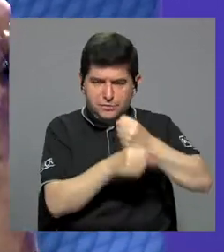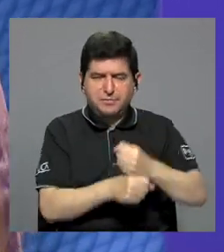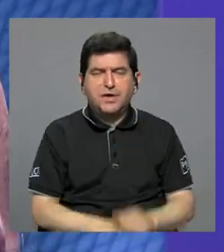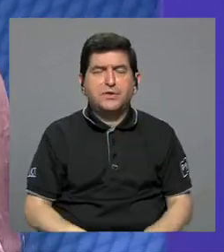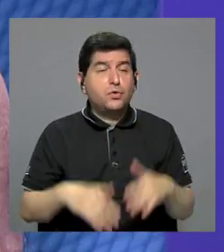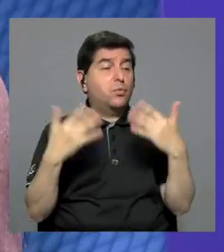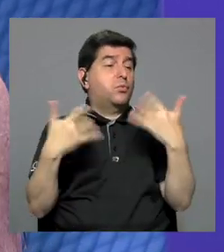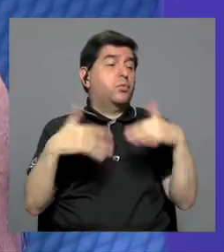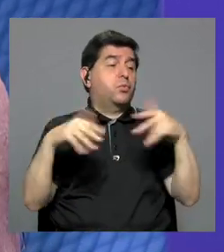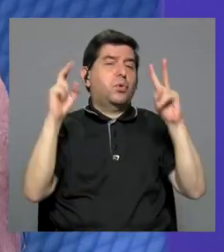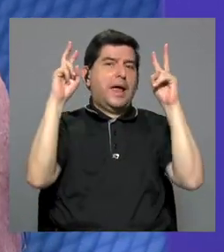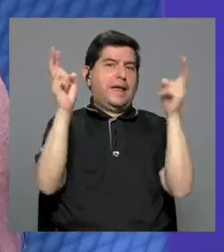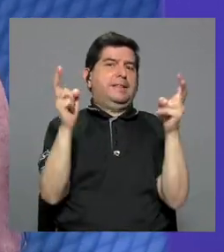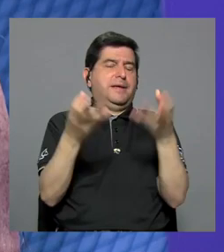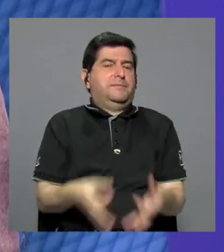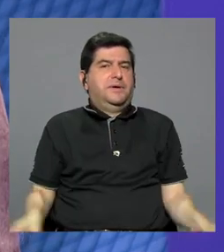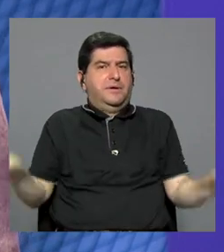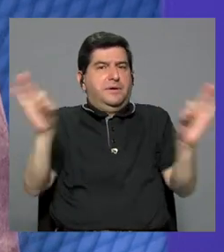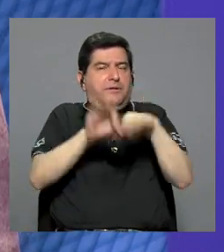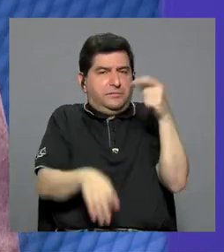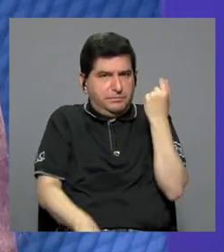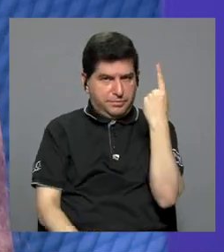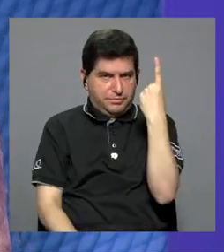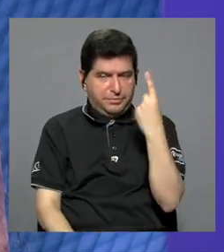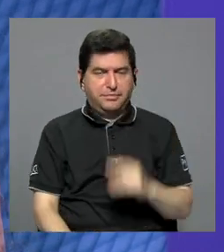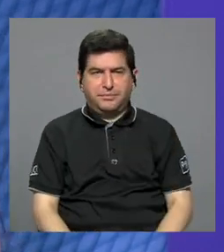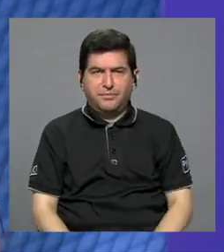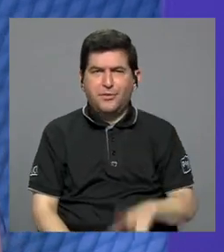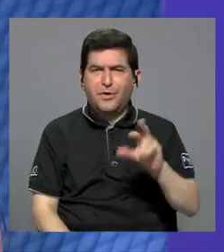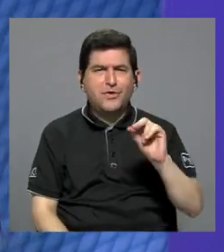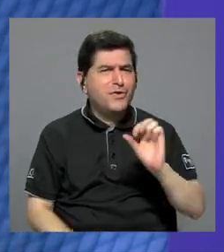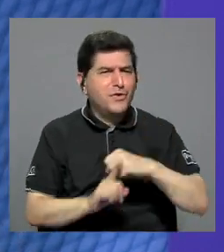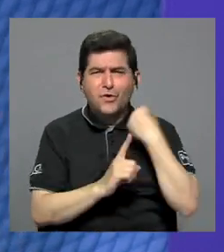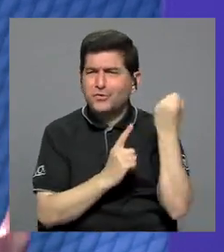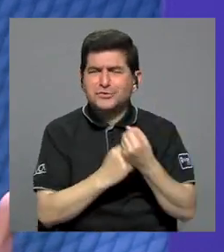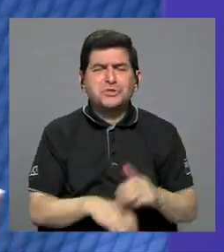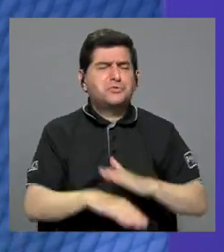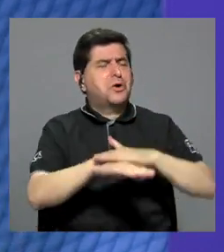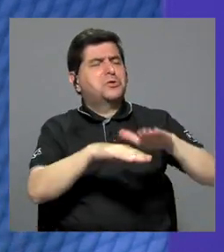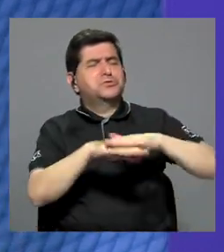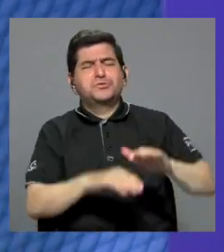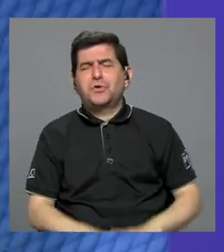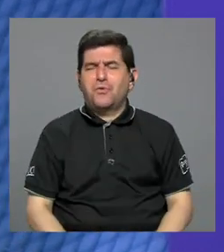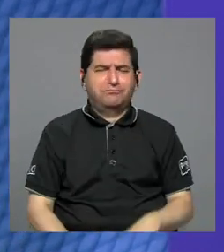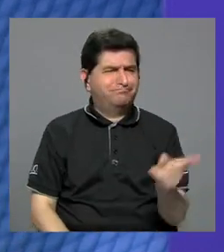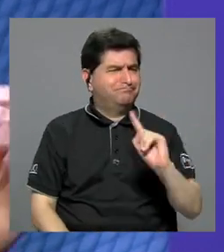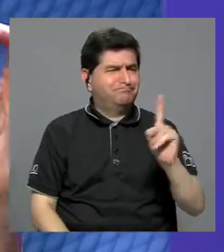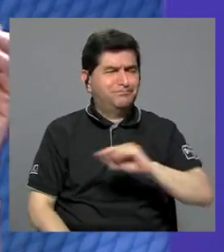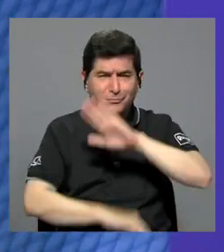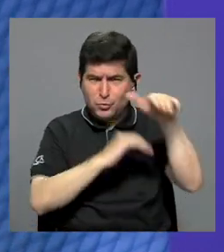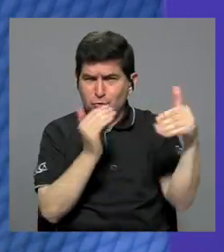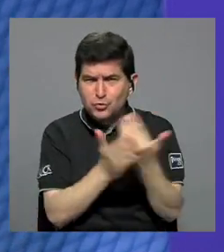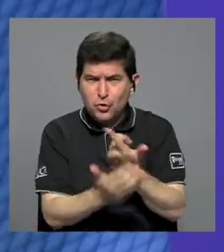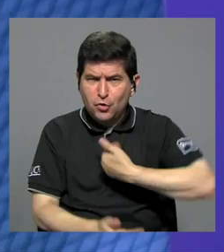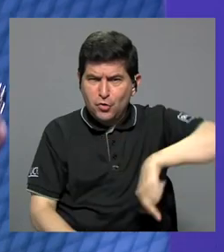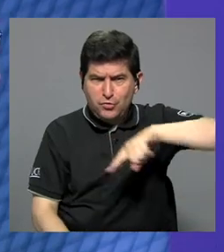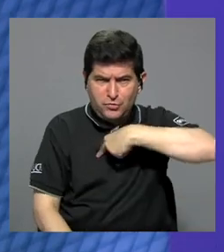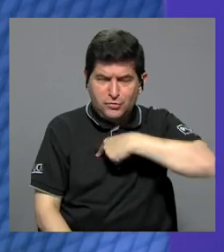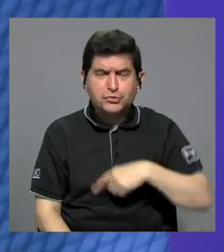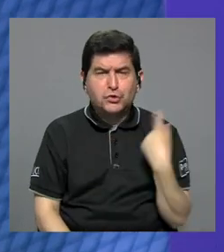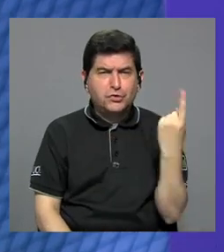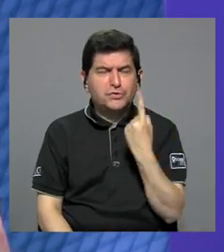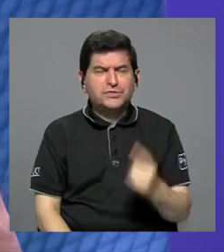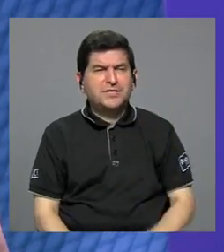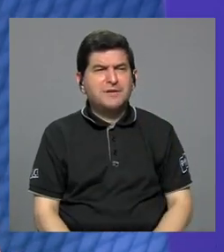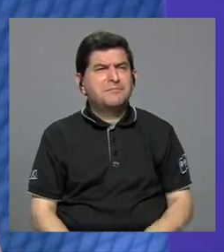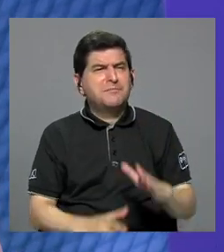esto, enormes sobre el tema. Esto es importante entenderlo. No es una cosa banal, no le pasamos por encima. Todas y todos